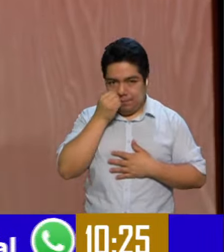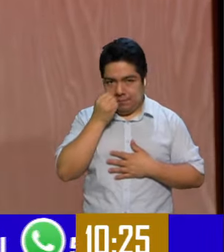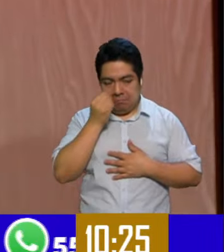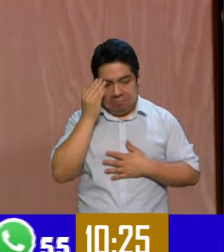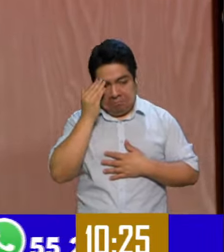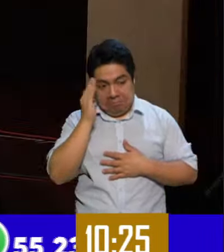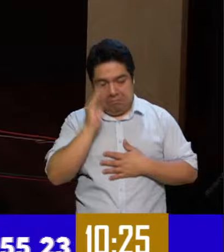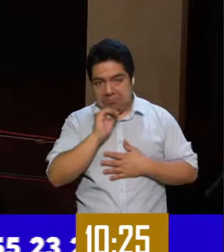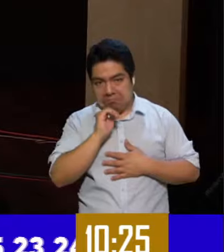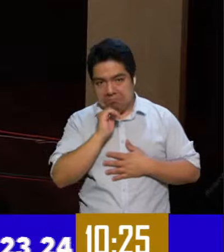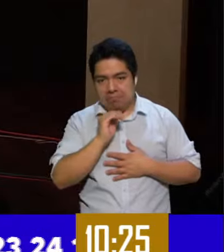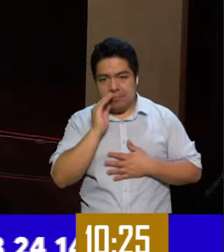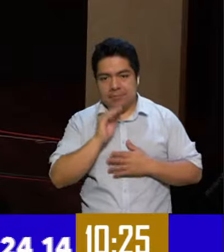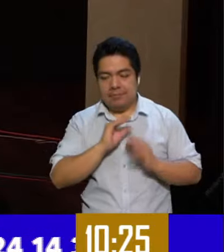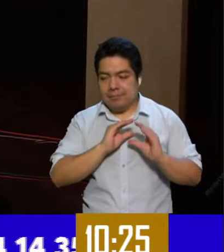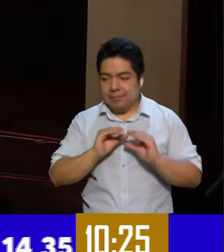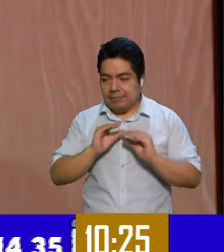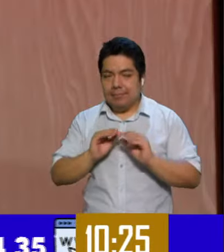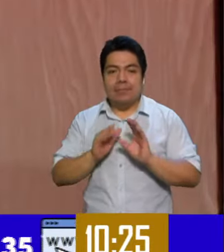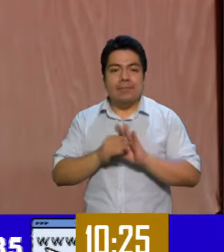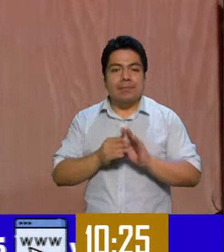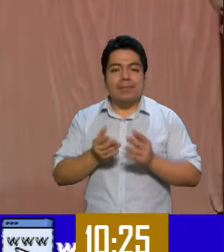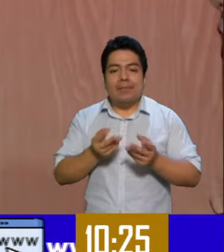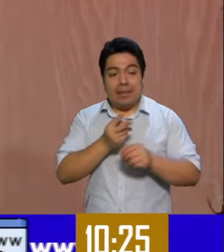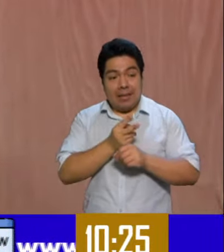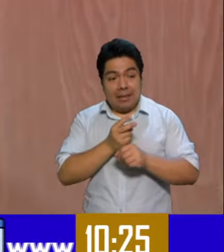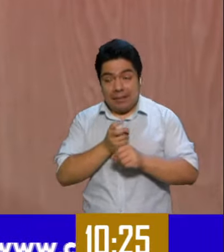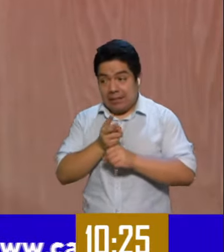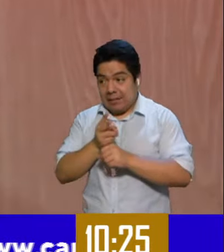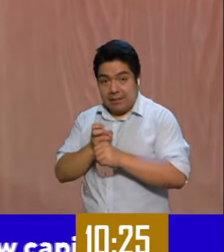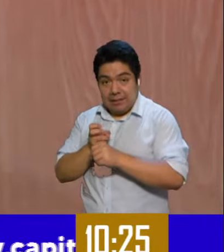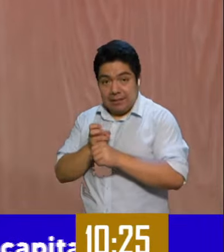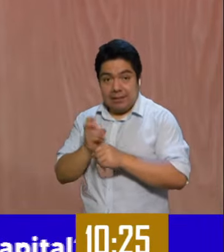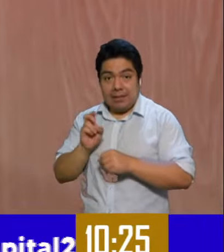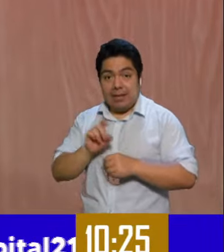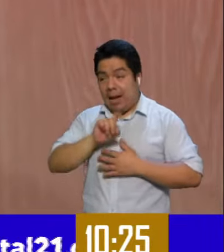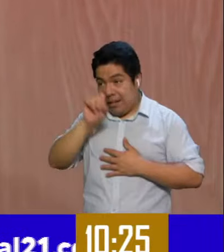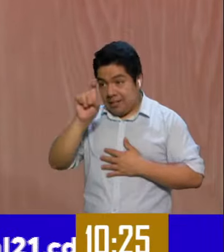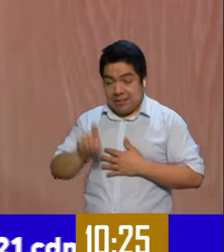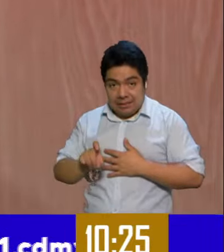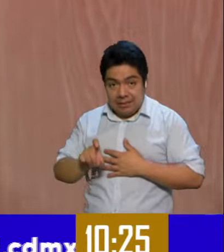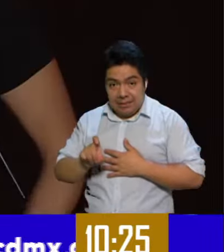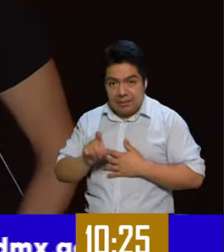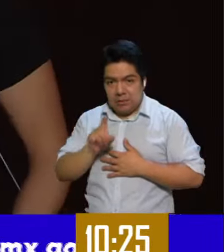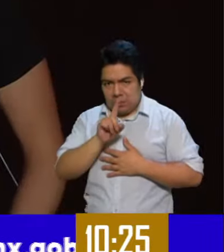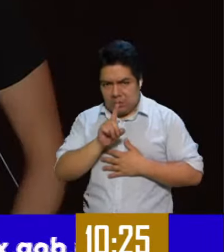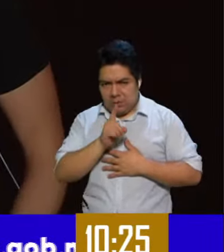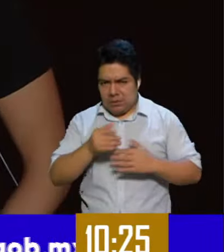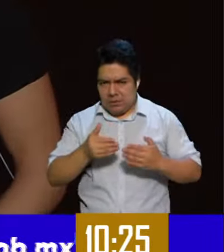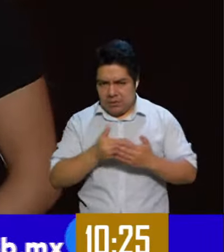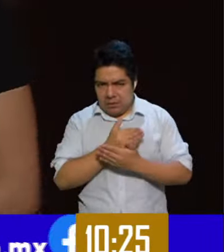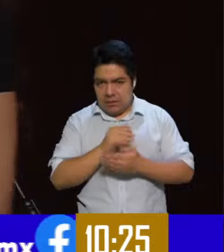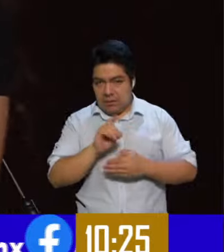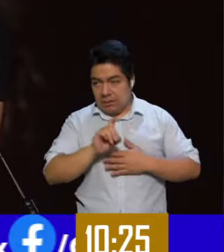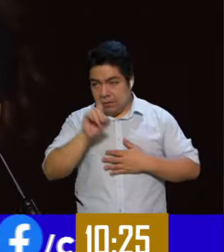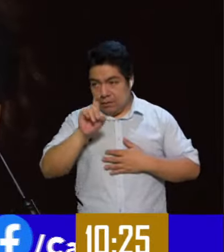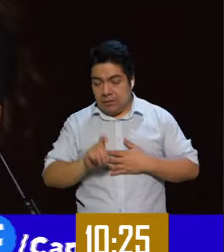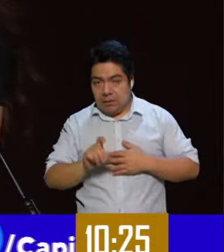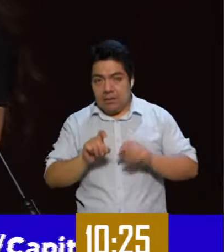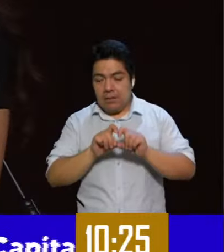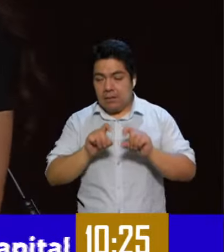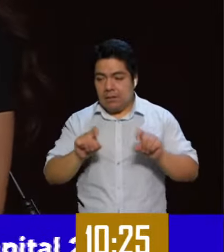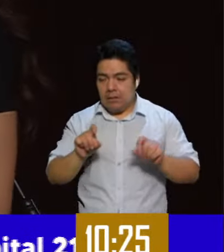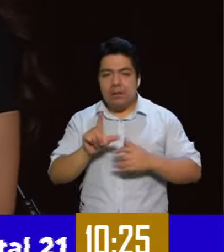parlo, ¿eh? Cuando quieras. De hecho, los puedo invitar a Austin, Texas. Tú eres de Austin, Texas. Es que te apellidas